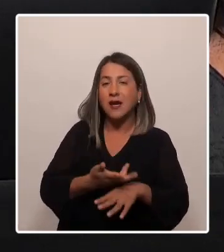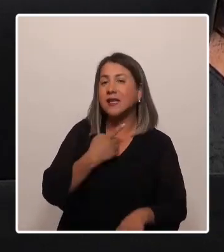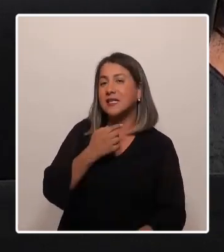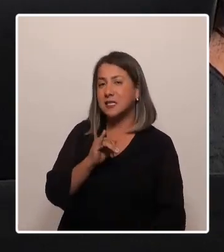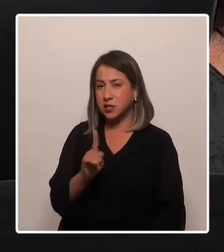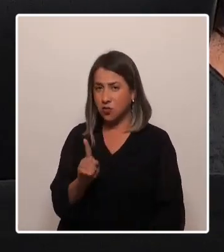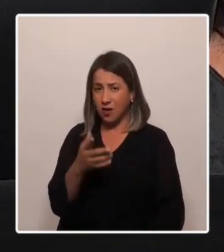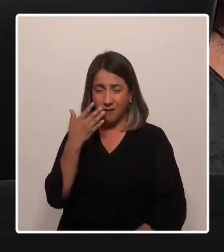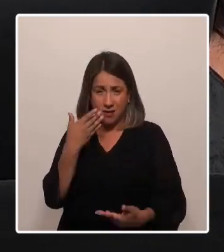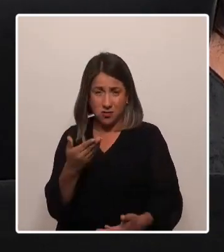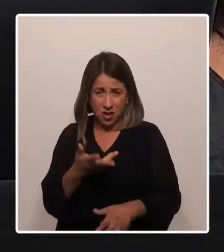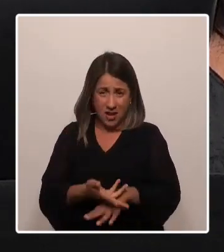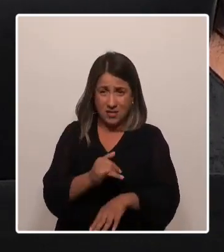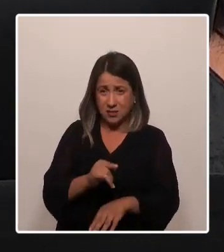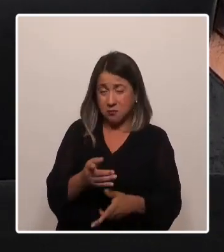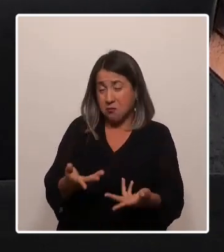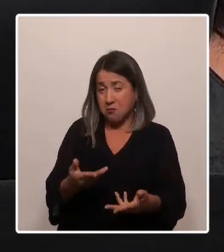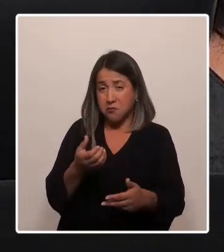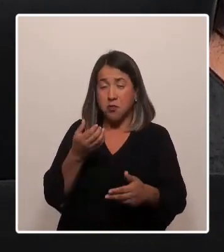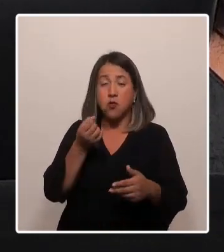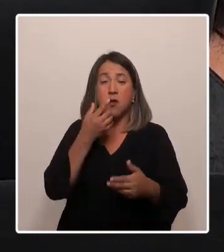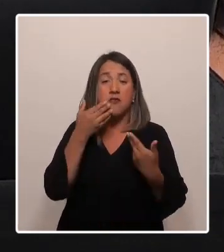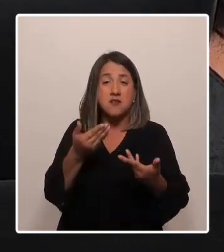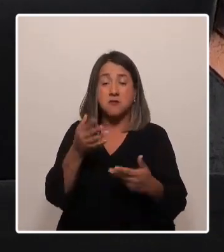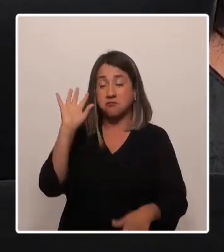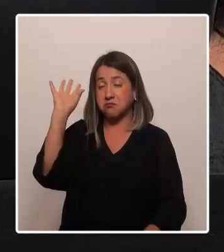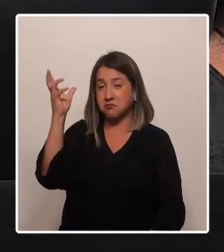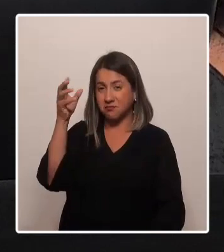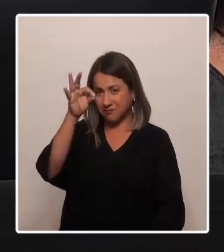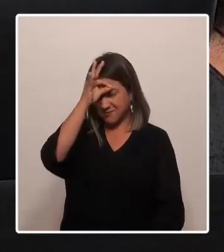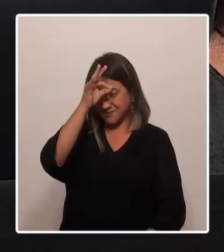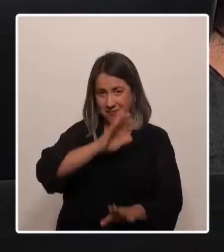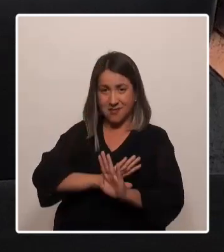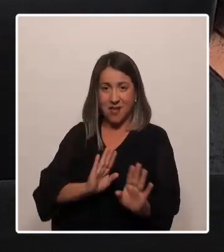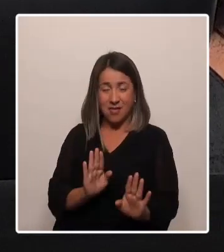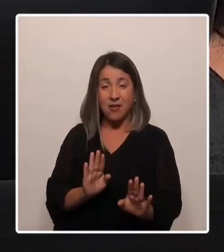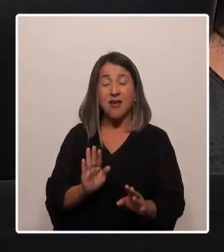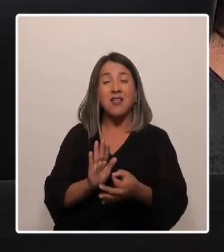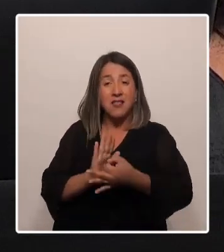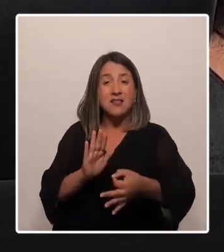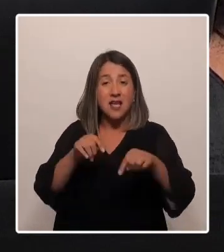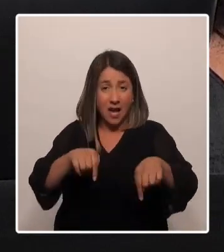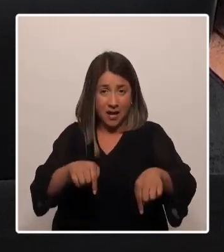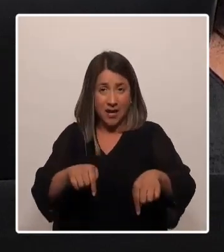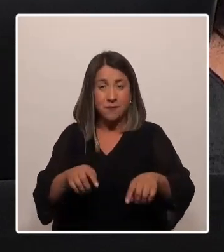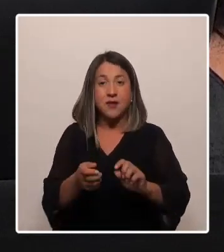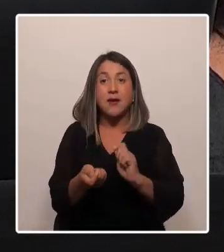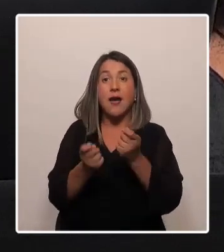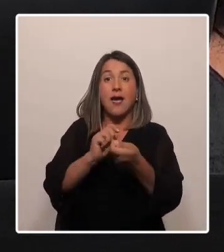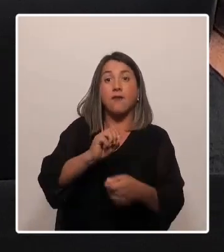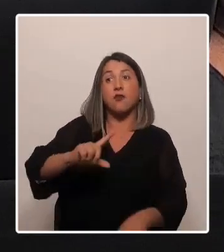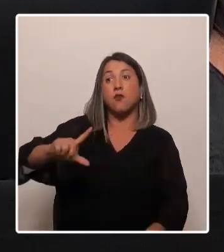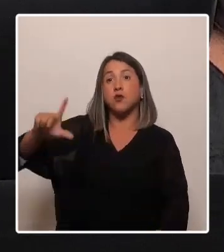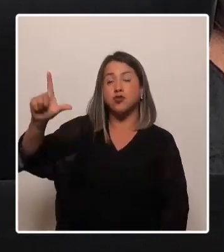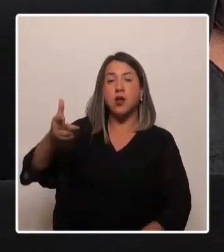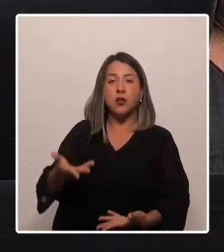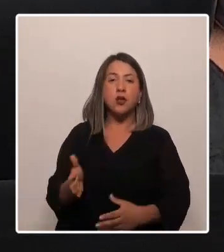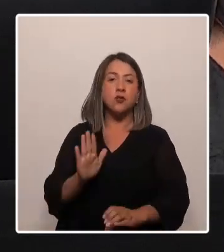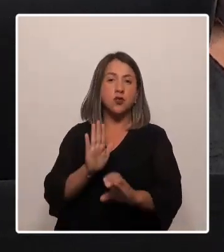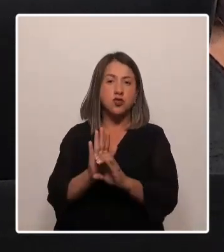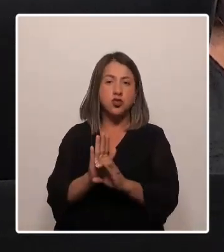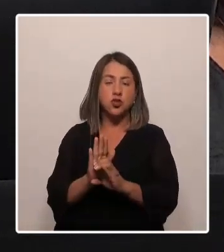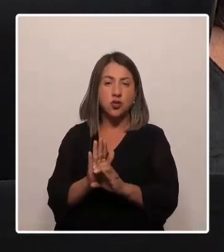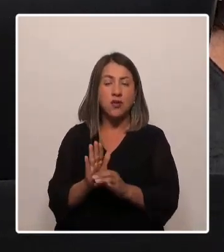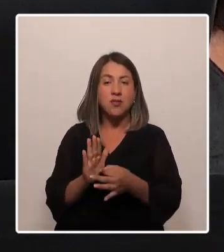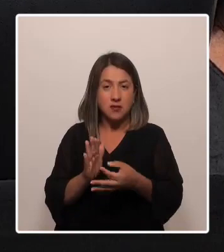tipo de beneficio? Ni la más peregrina idea. Se ha sostenido acá que esto sería una evolución de lo que actualmente está en la Constitución vigente.